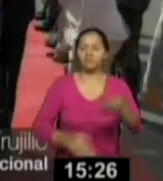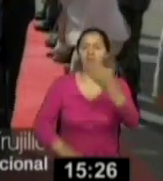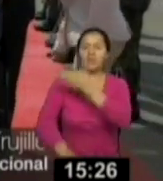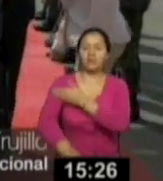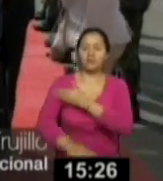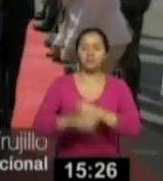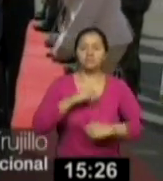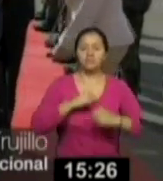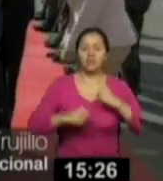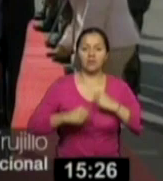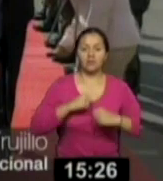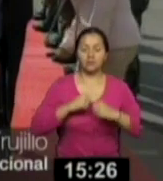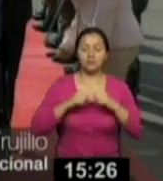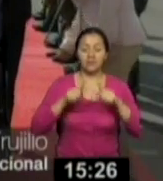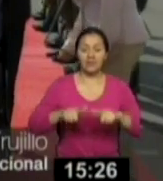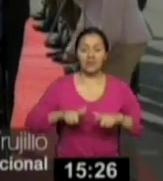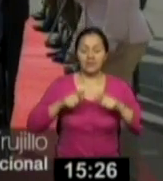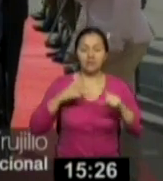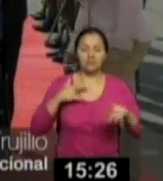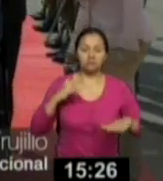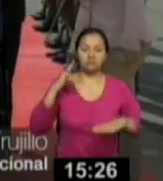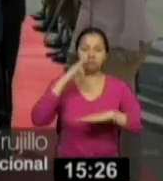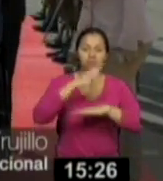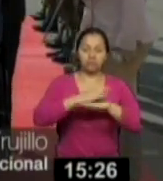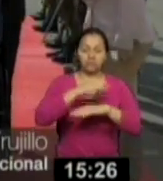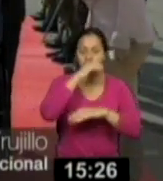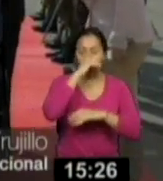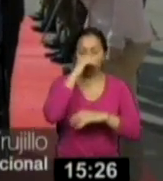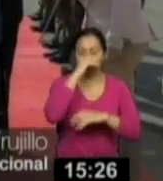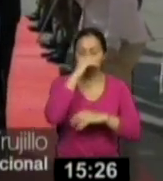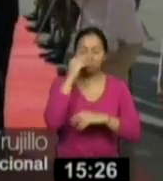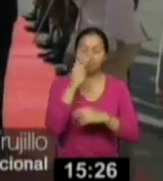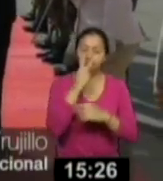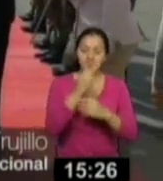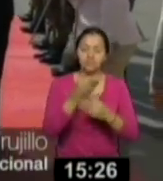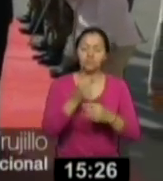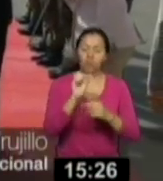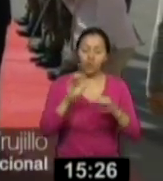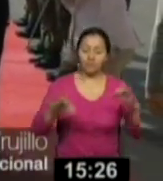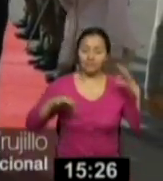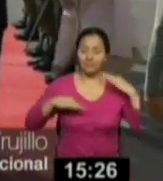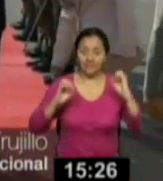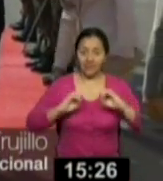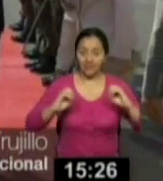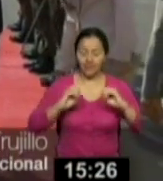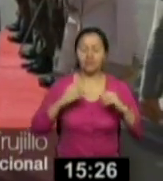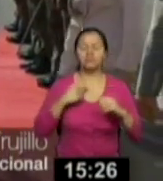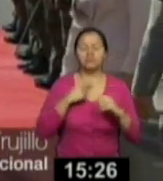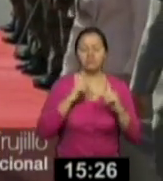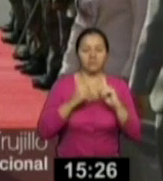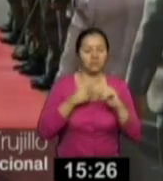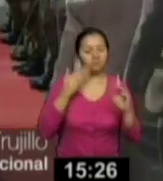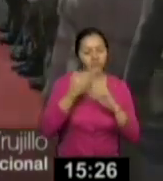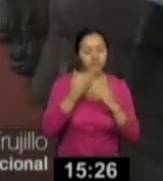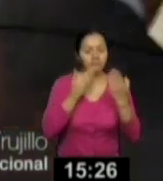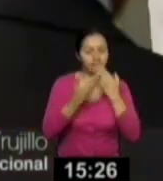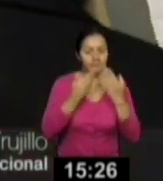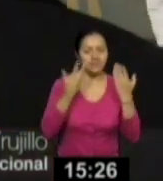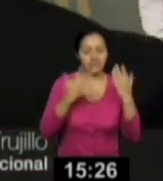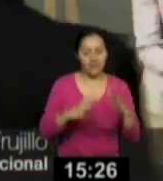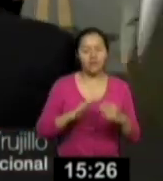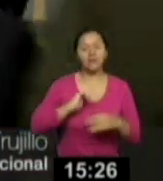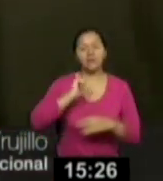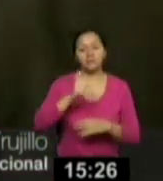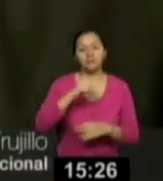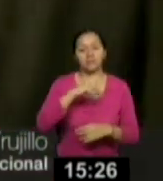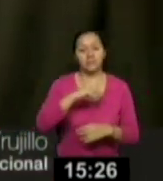el presidente de la República, Lenín Moreno, viajó a Lima poco antes de tomar posesión en el cargo. Por su parte, Kuczynski viajó a Quito